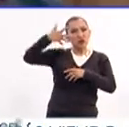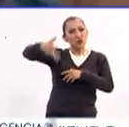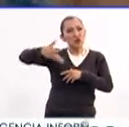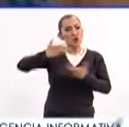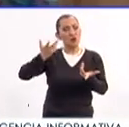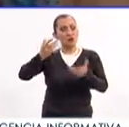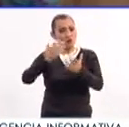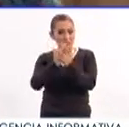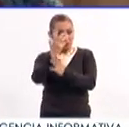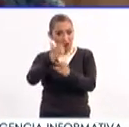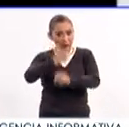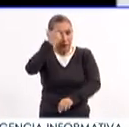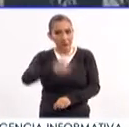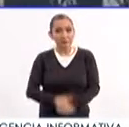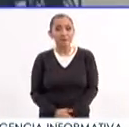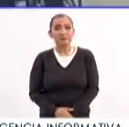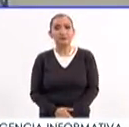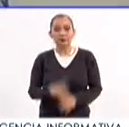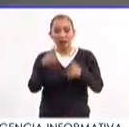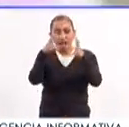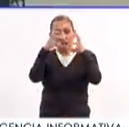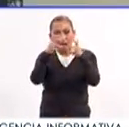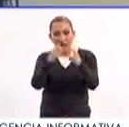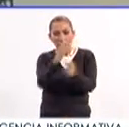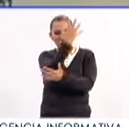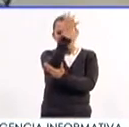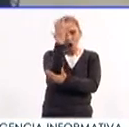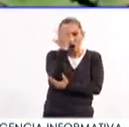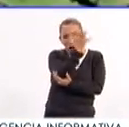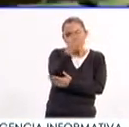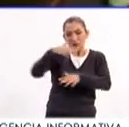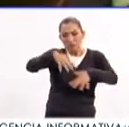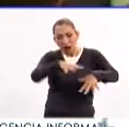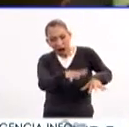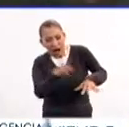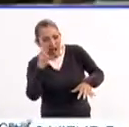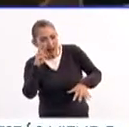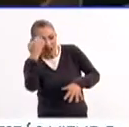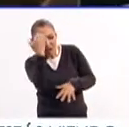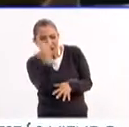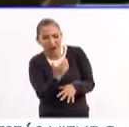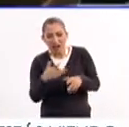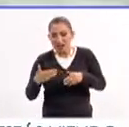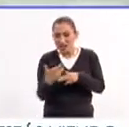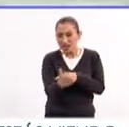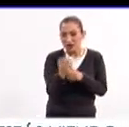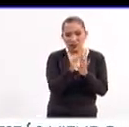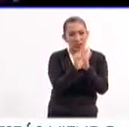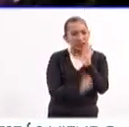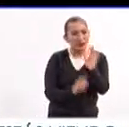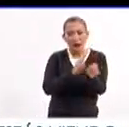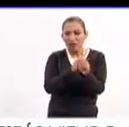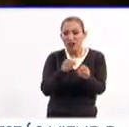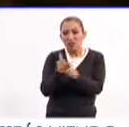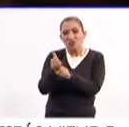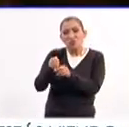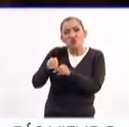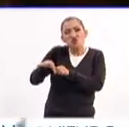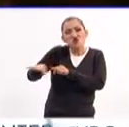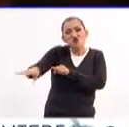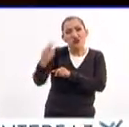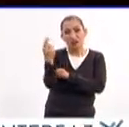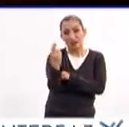future drastically. So la degradación de los bosques, océanos y ríos socava los sistemas naturales de los que